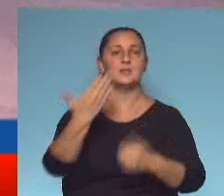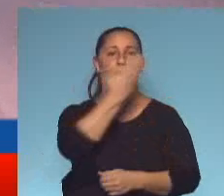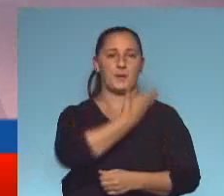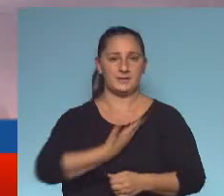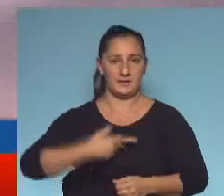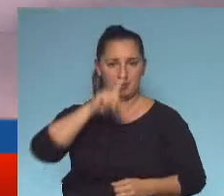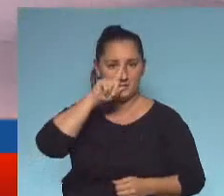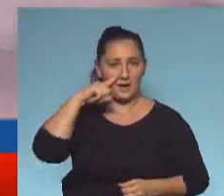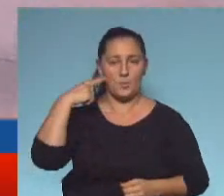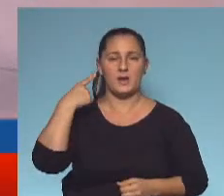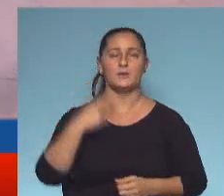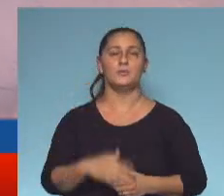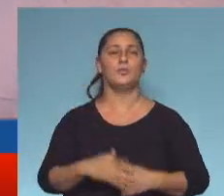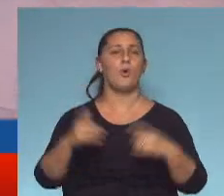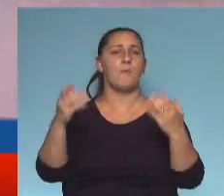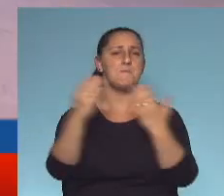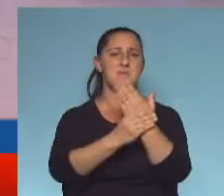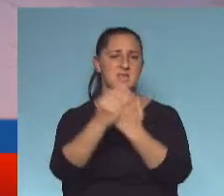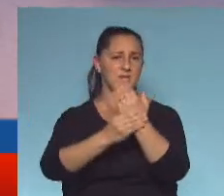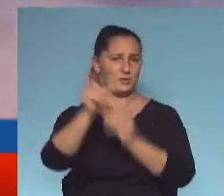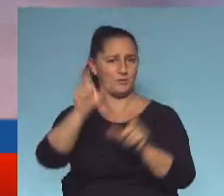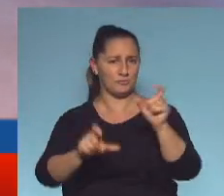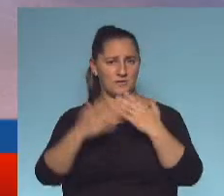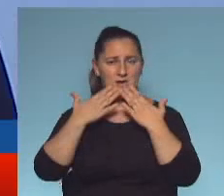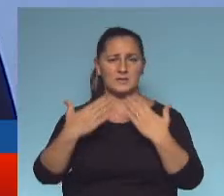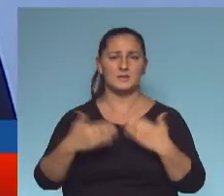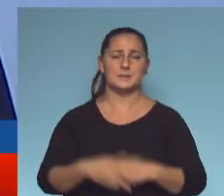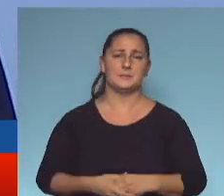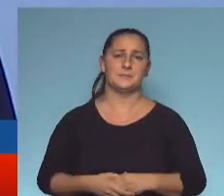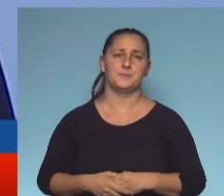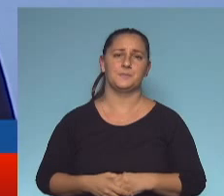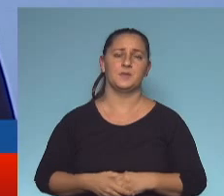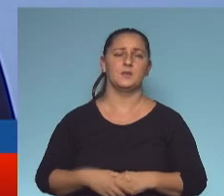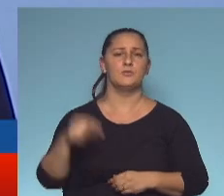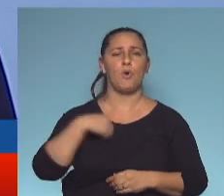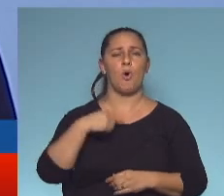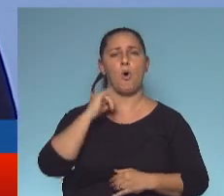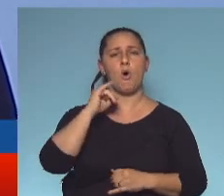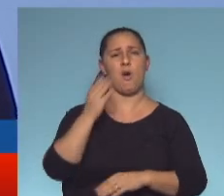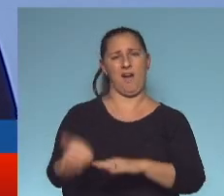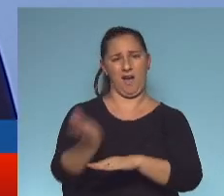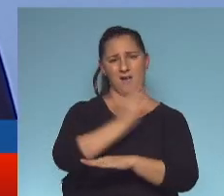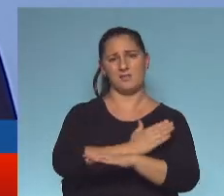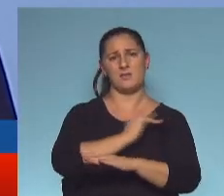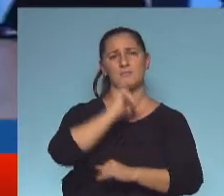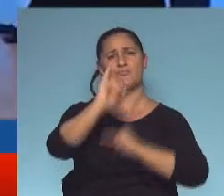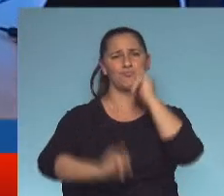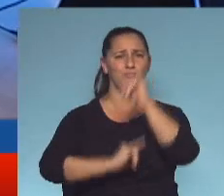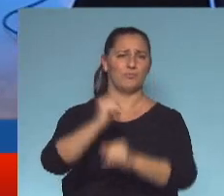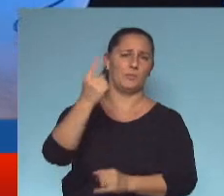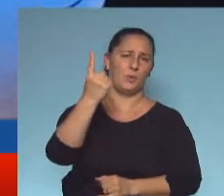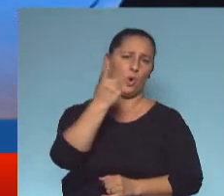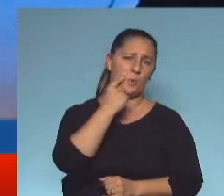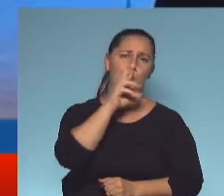al presidente Alberto y a todos sus ministros. Yo creo que fueron muy claros los y las que